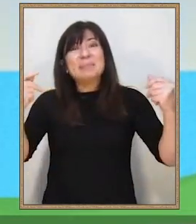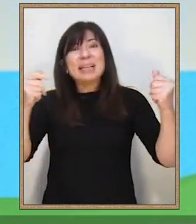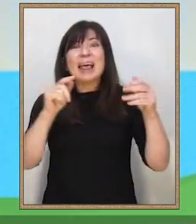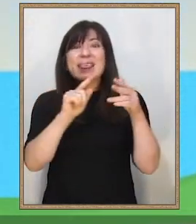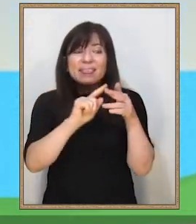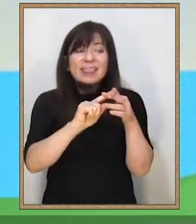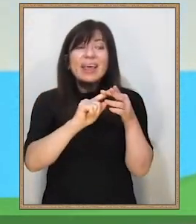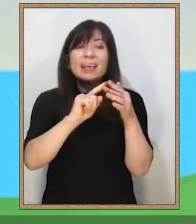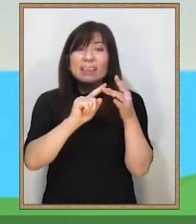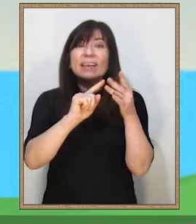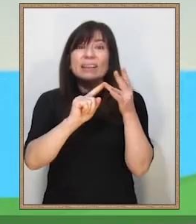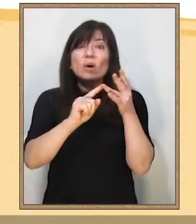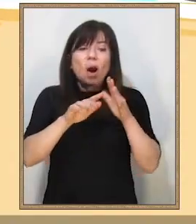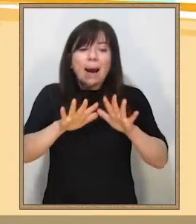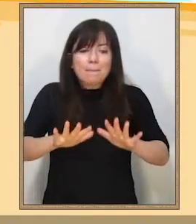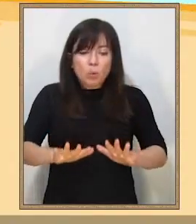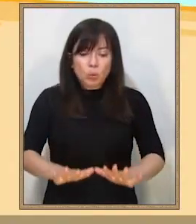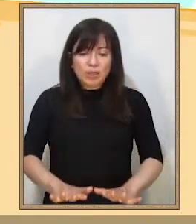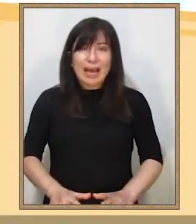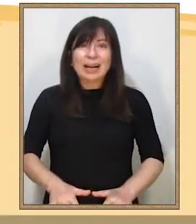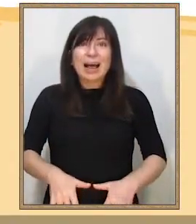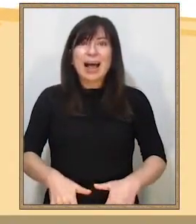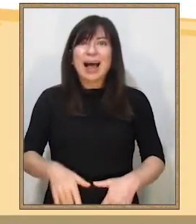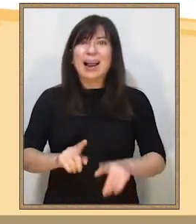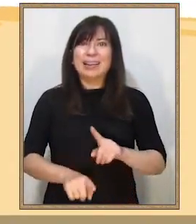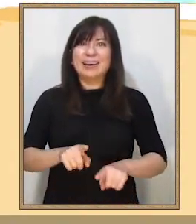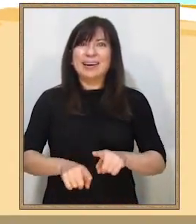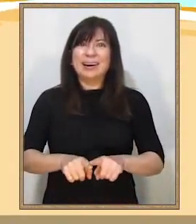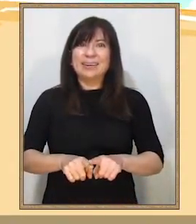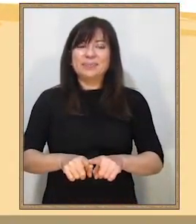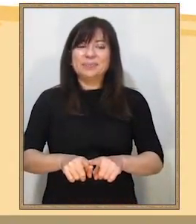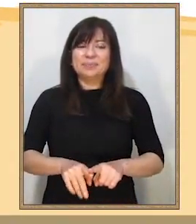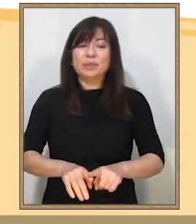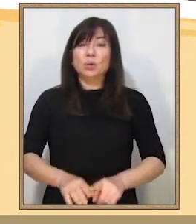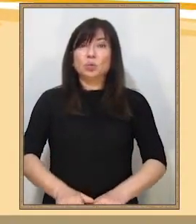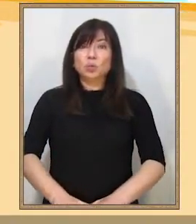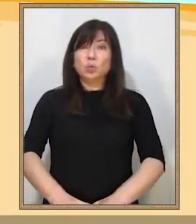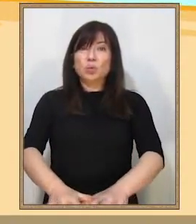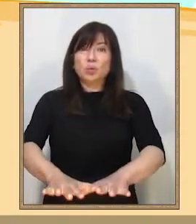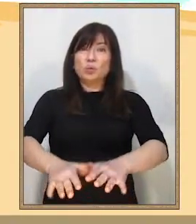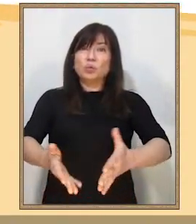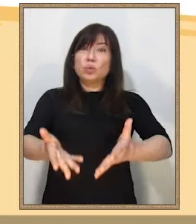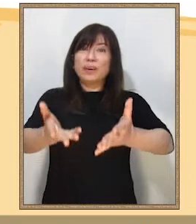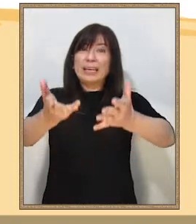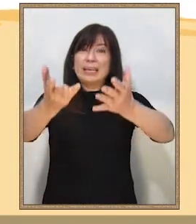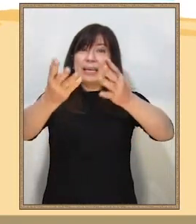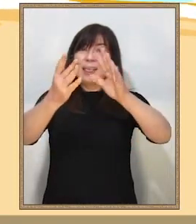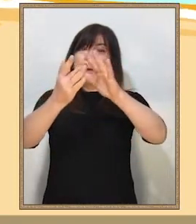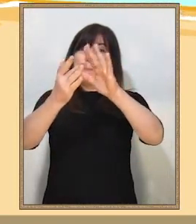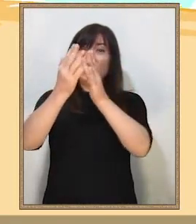mis deditos van a apuntar a la tierra. Y ahora vamos a subir llevando la punta de los